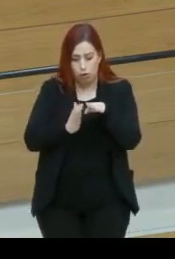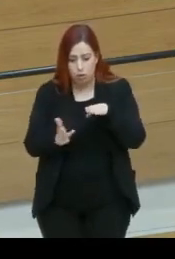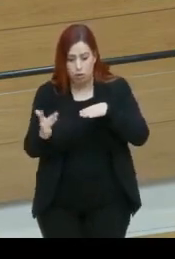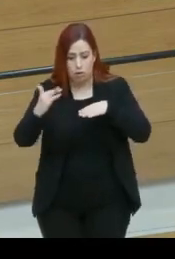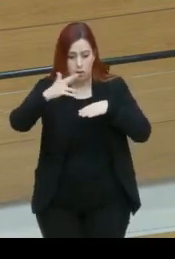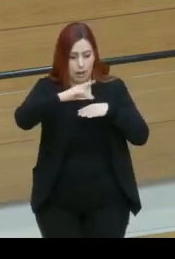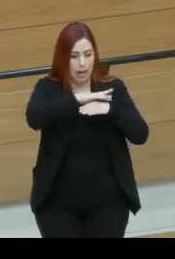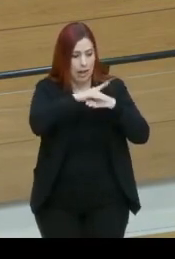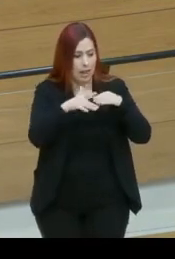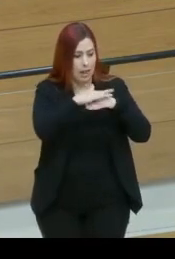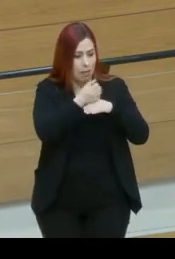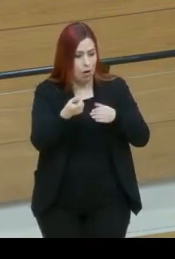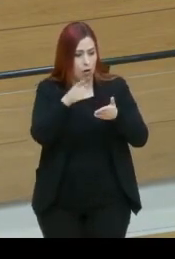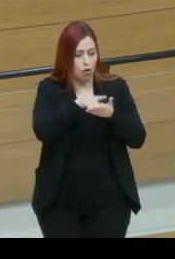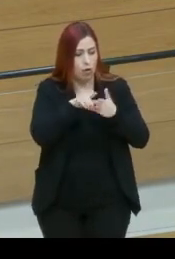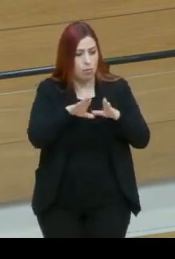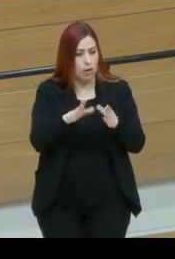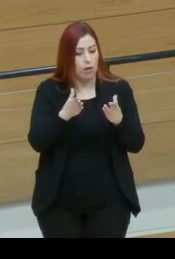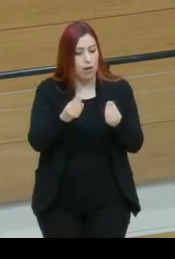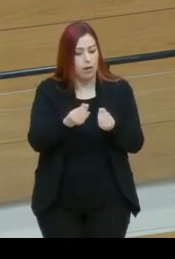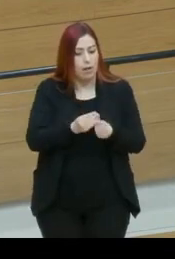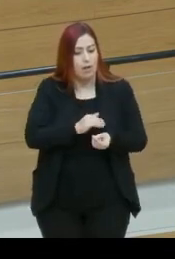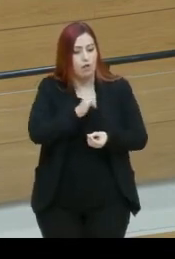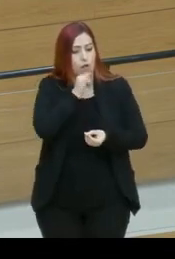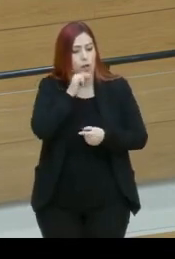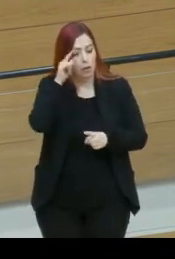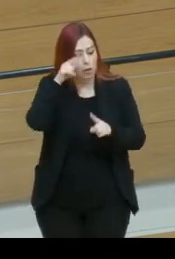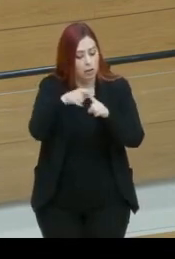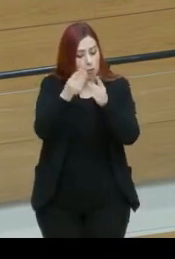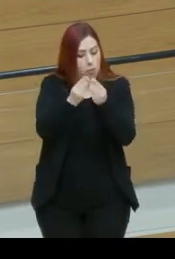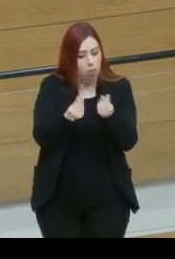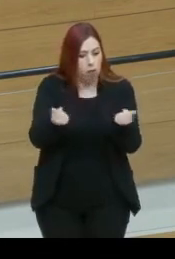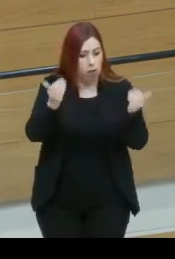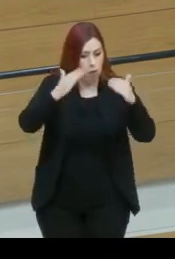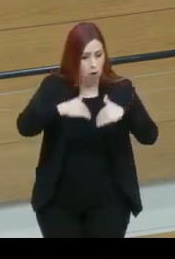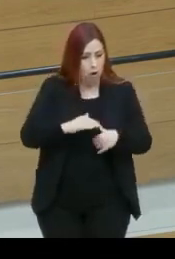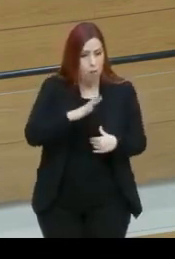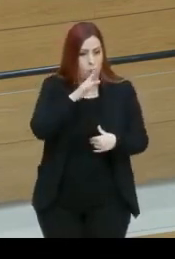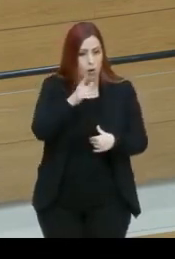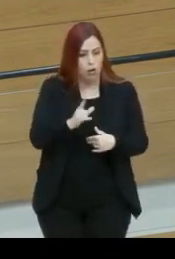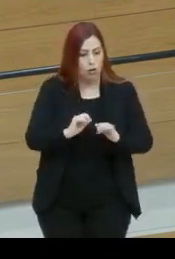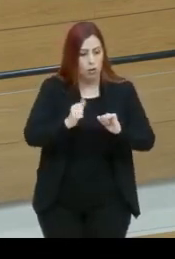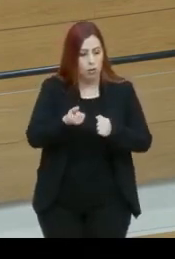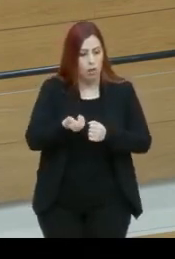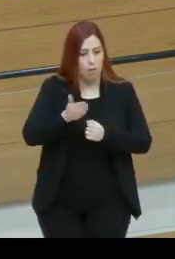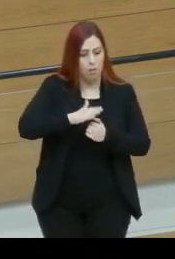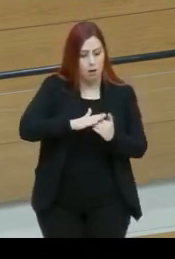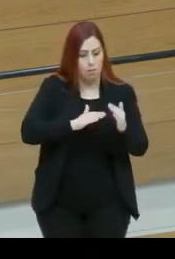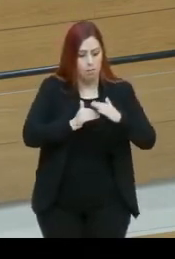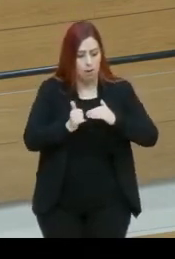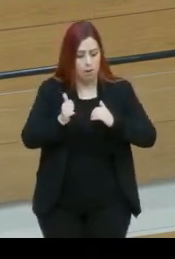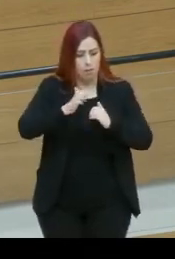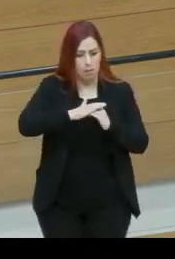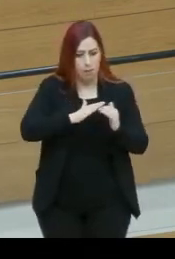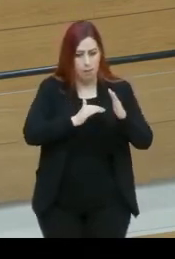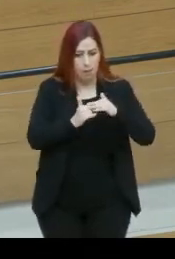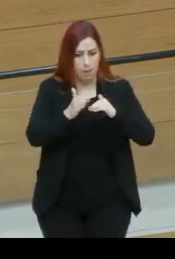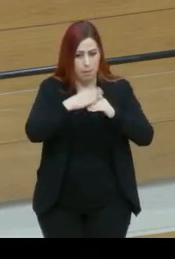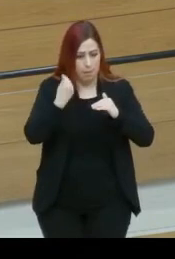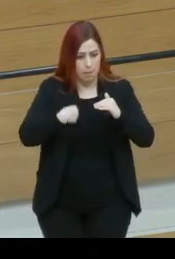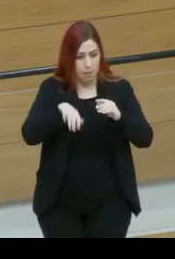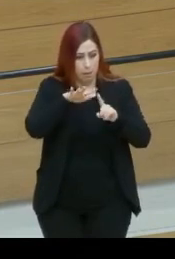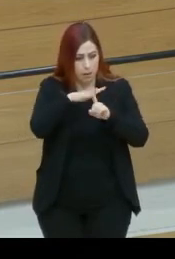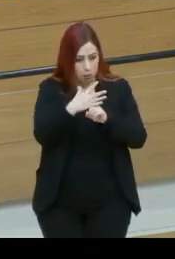pero no es suficiente cantidad de enzima para degradarlo. Entonces empieza a acumularse y esta acumulación de